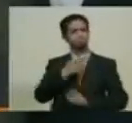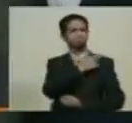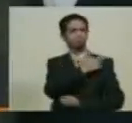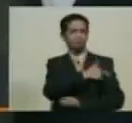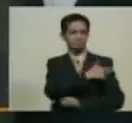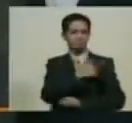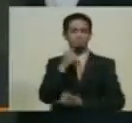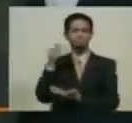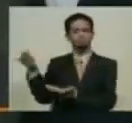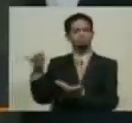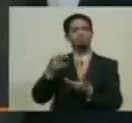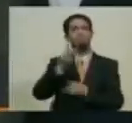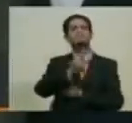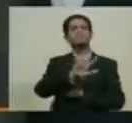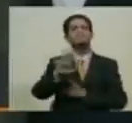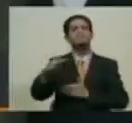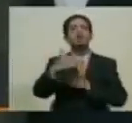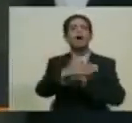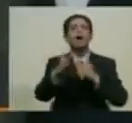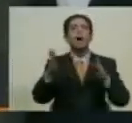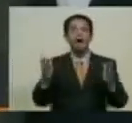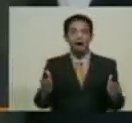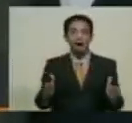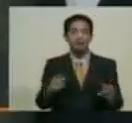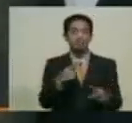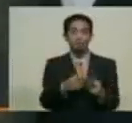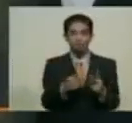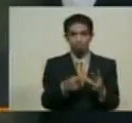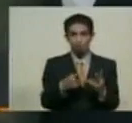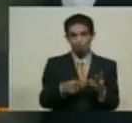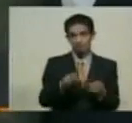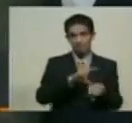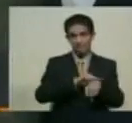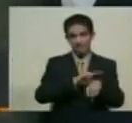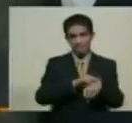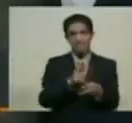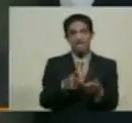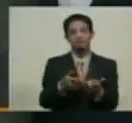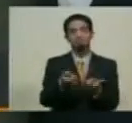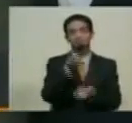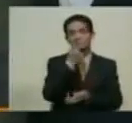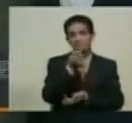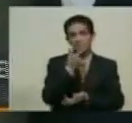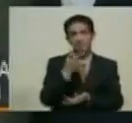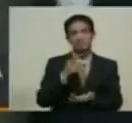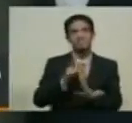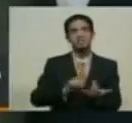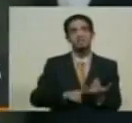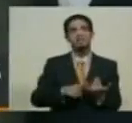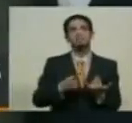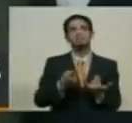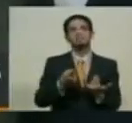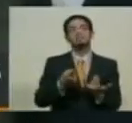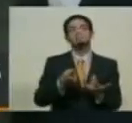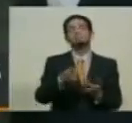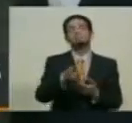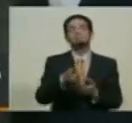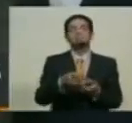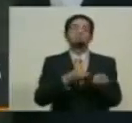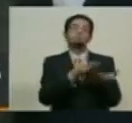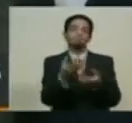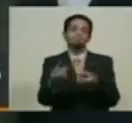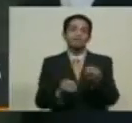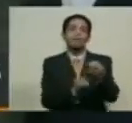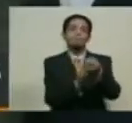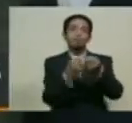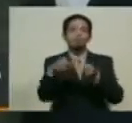Llerena de 25 cajas contentivas de material médico-quirúrgico, farmacéutico, medicina, las cuales son para el apoyo del